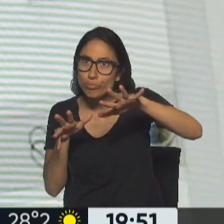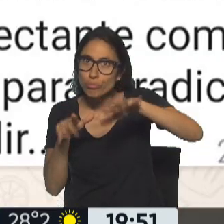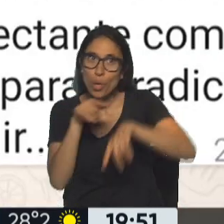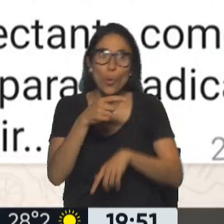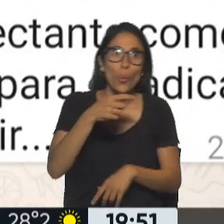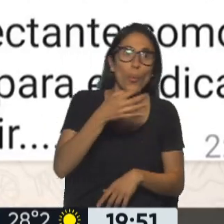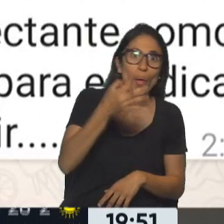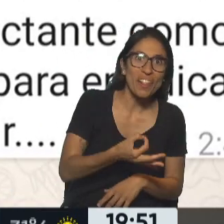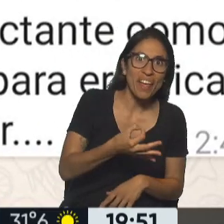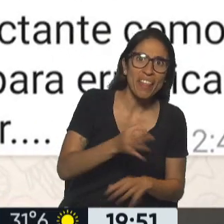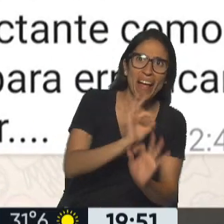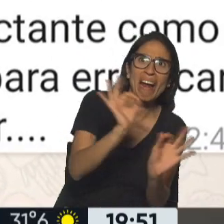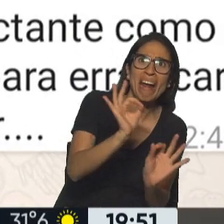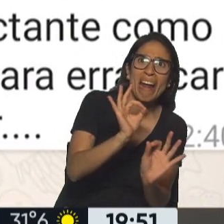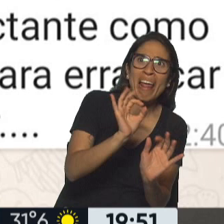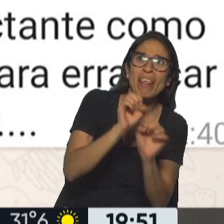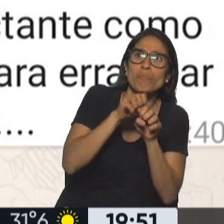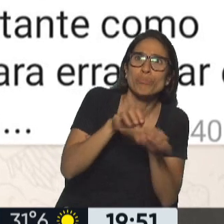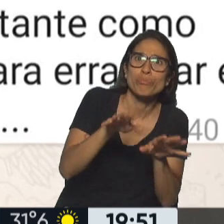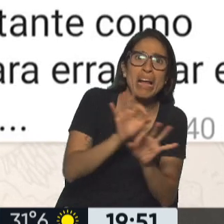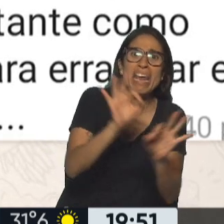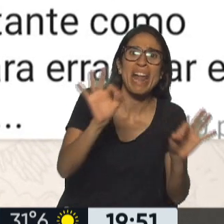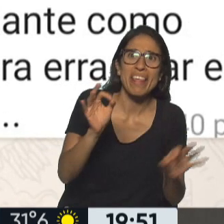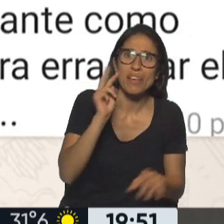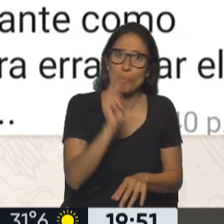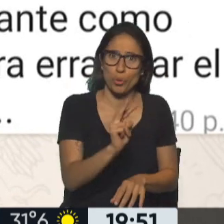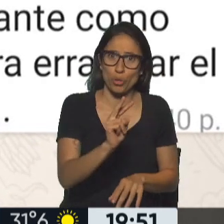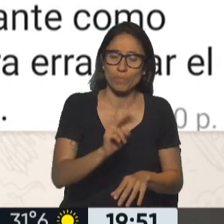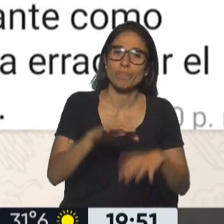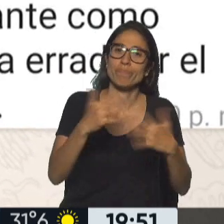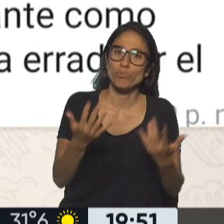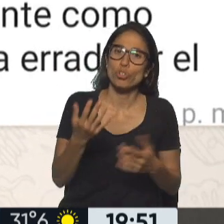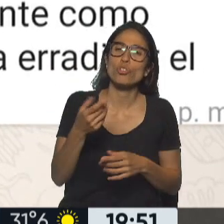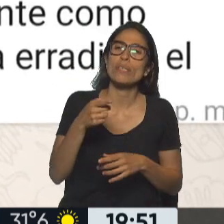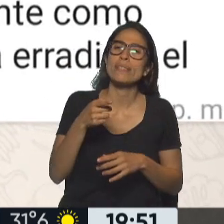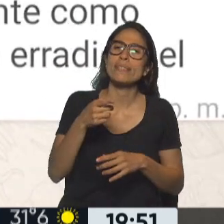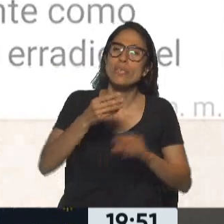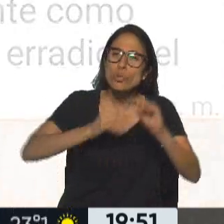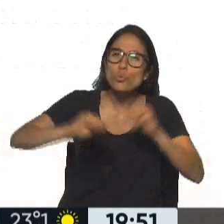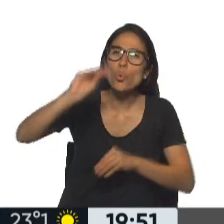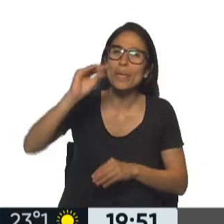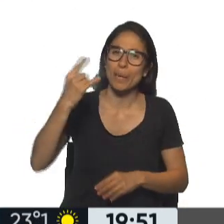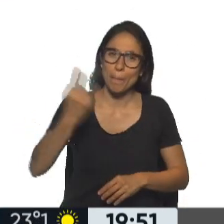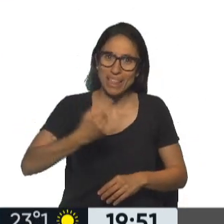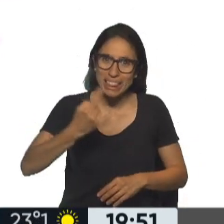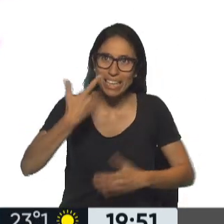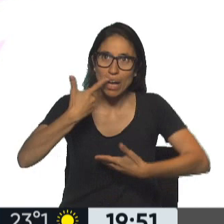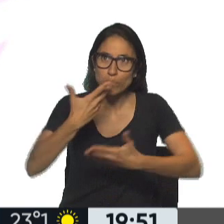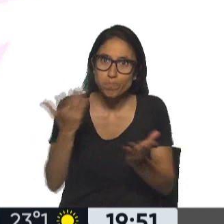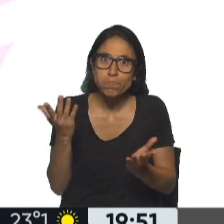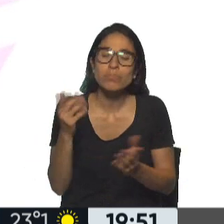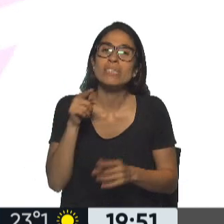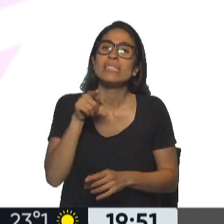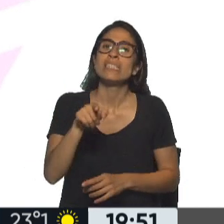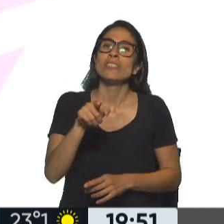combatir la mentira con la verdad porque siempre le vemos el número de la espalda vos nunca la alcanzas nunca entonces